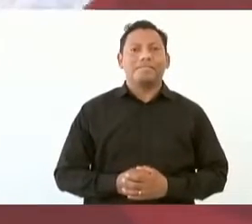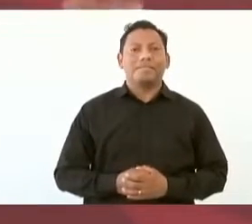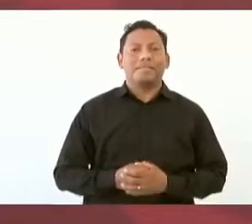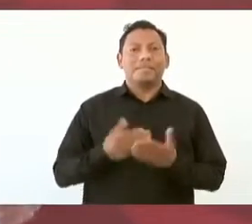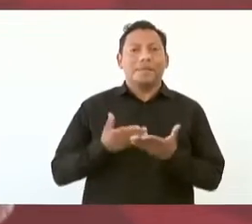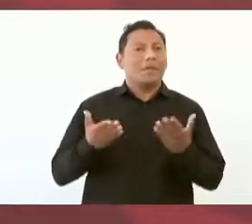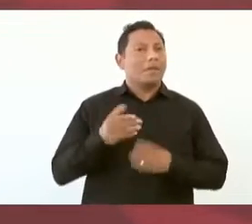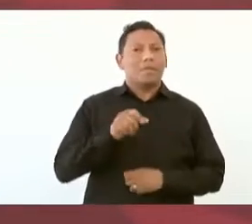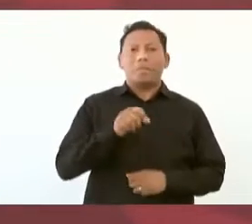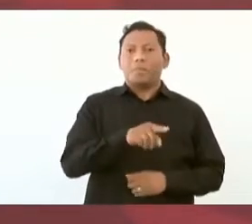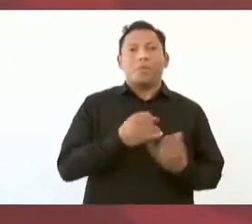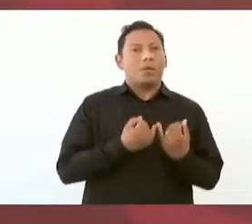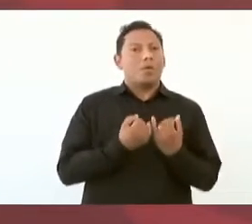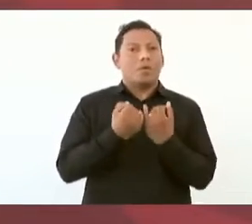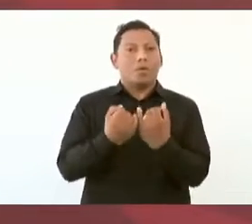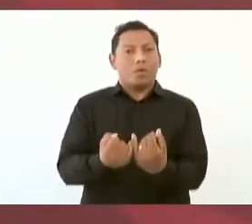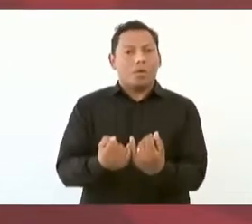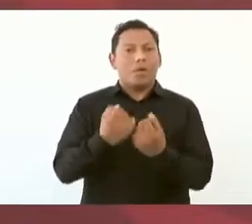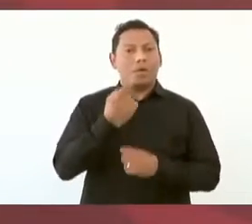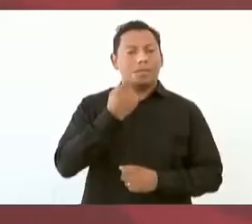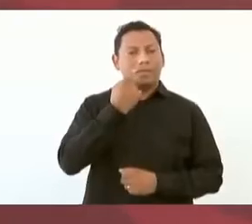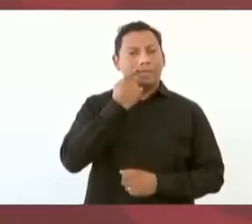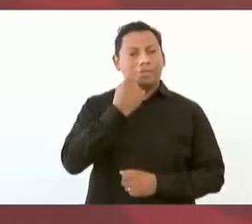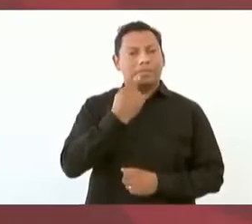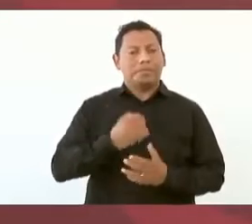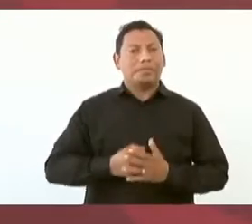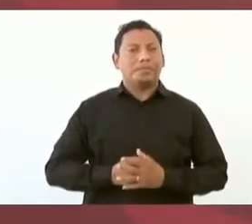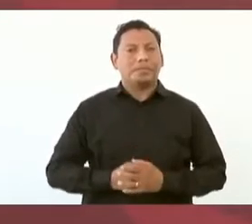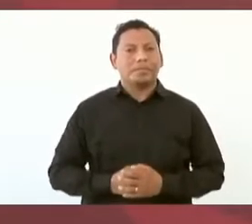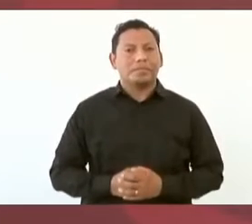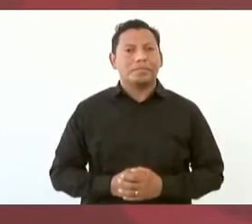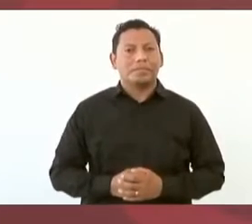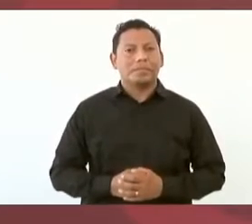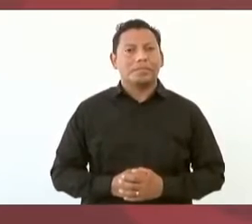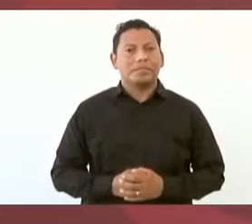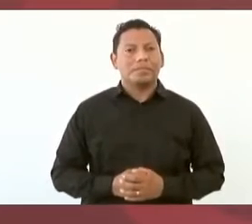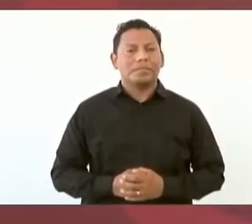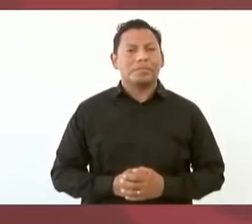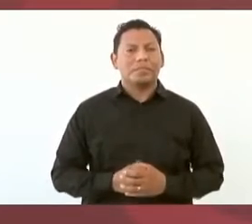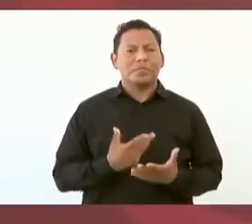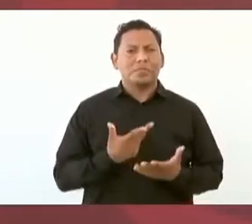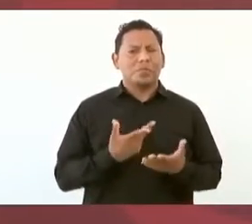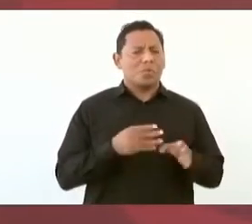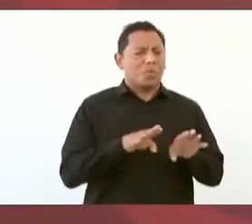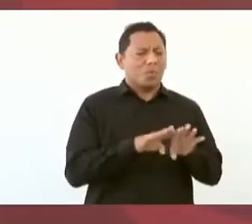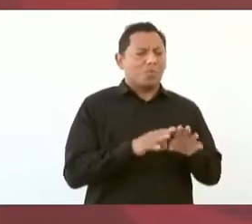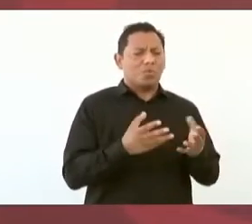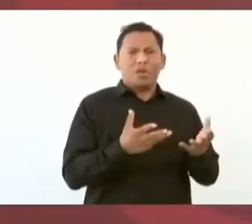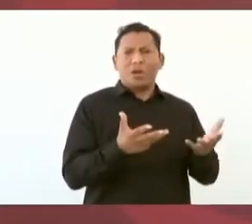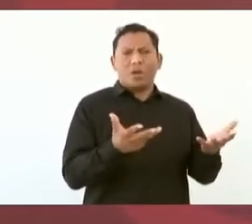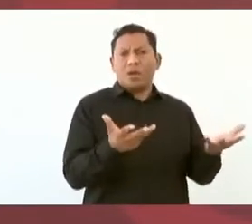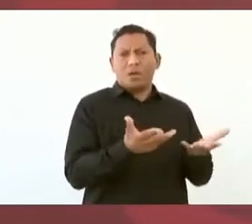Y lo mismo que se hubiese hecho, ¿cómo